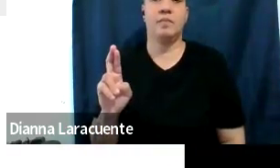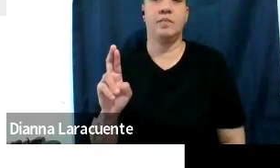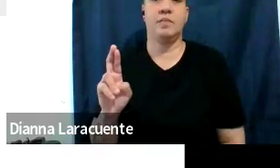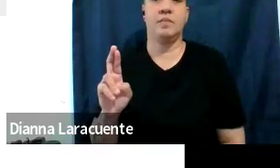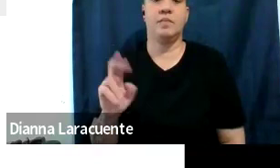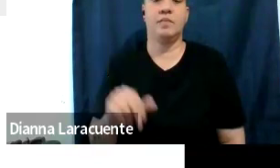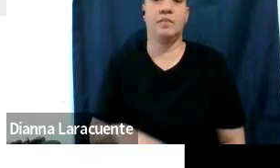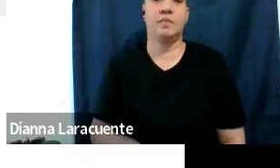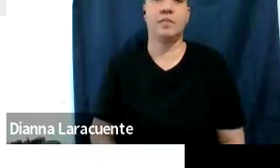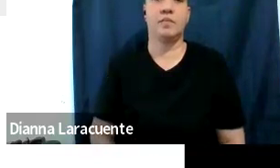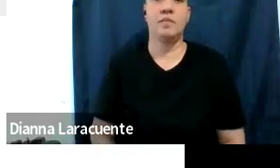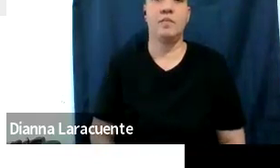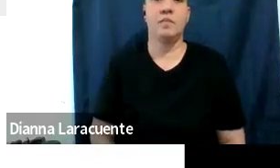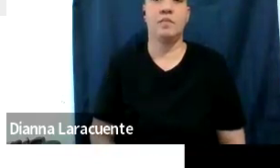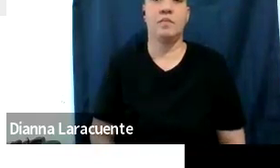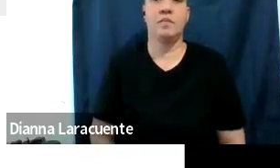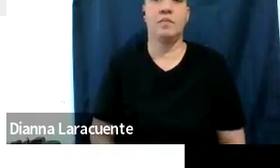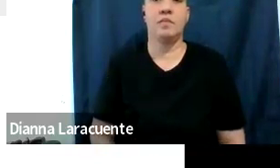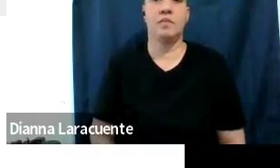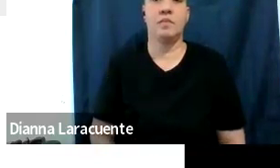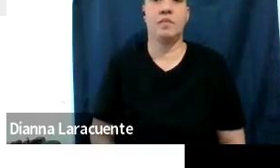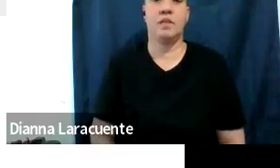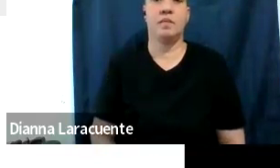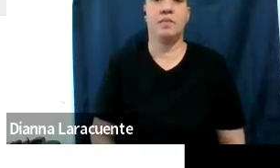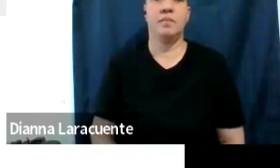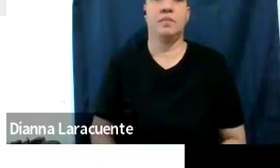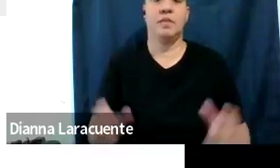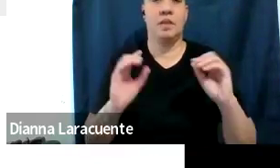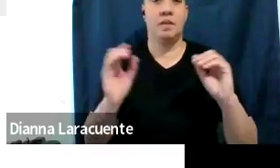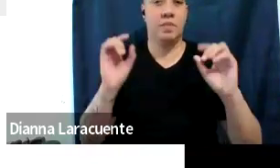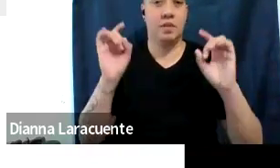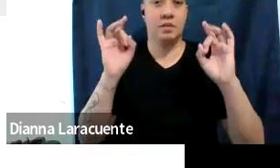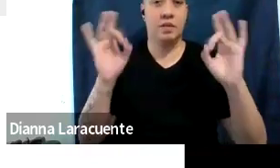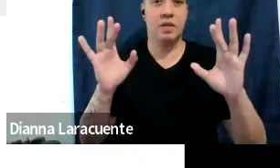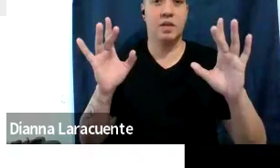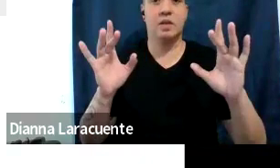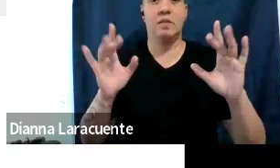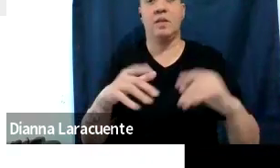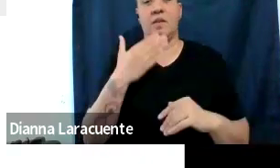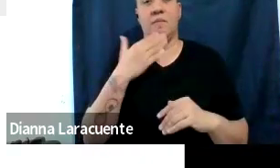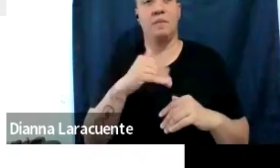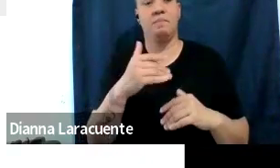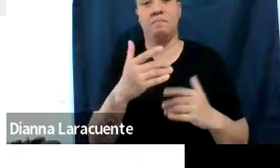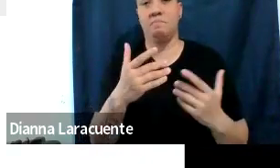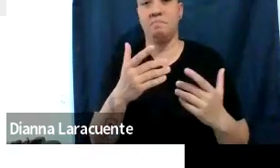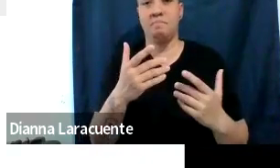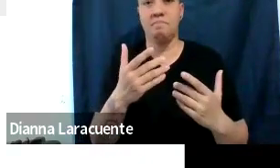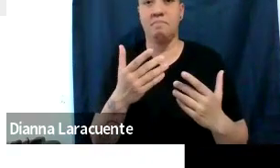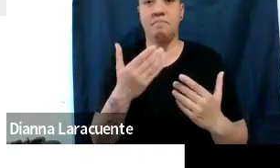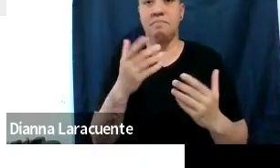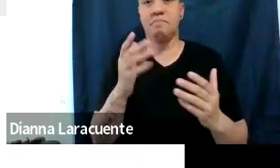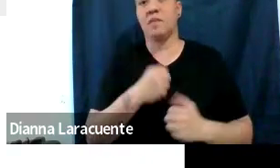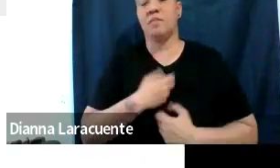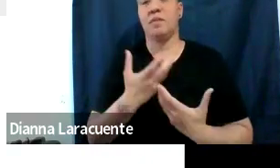no, nada más infame que la difamación es vivir sin dignidad, y la dignidad